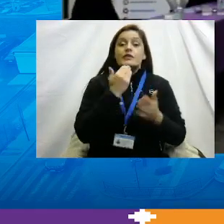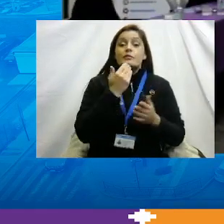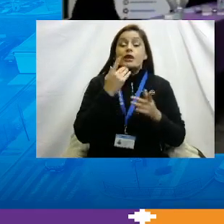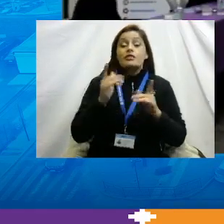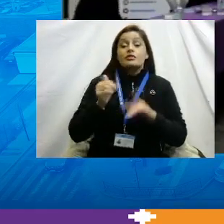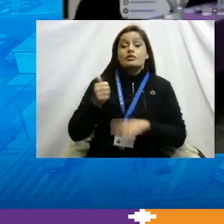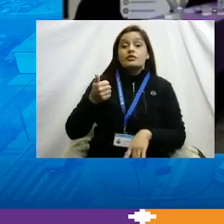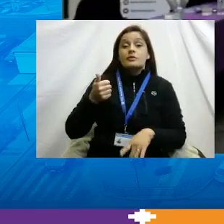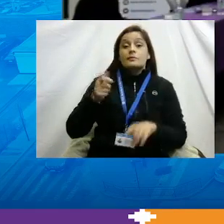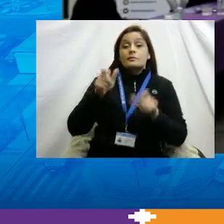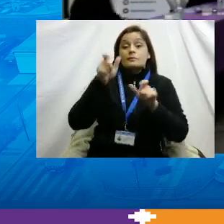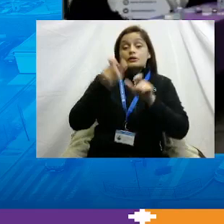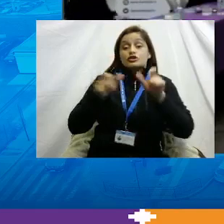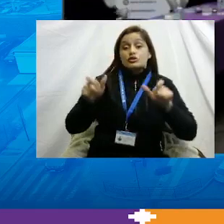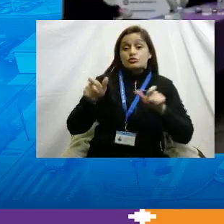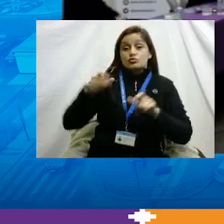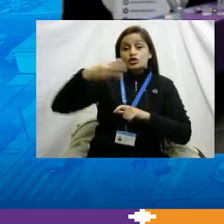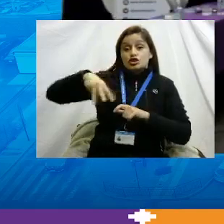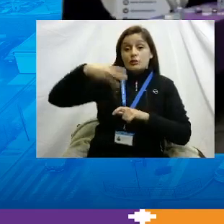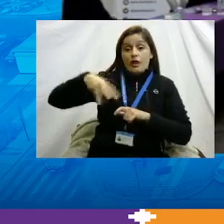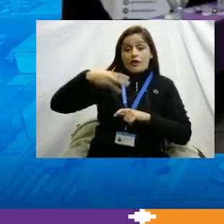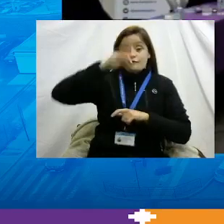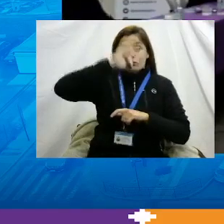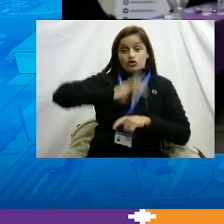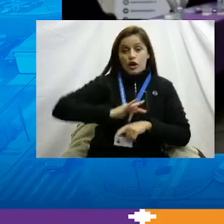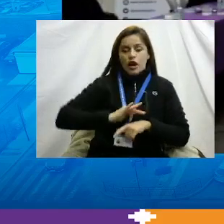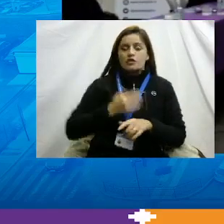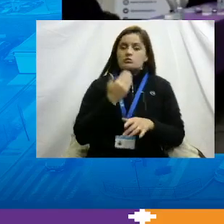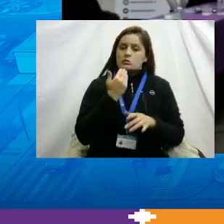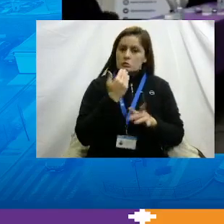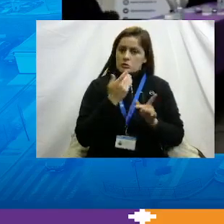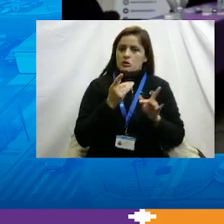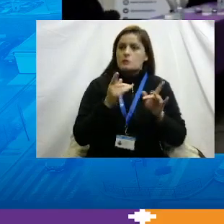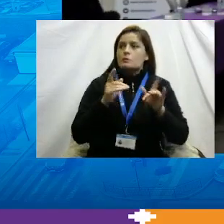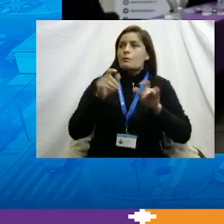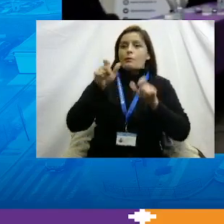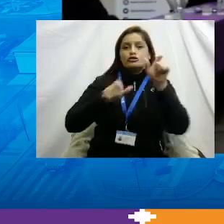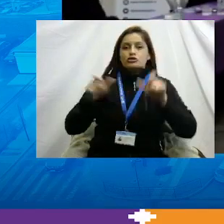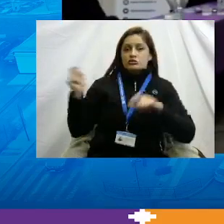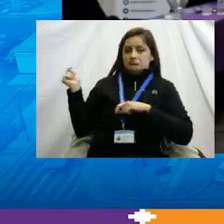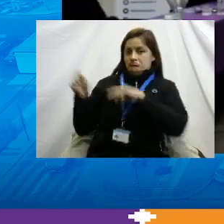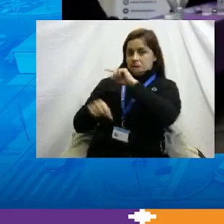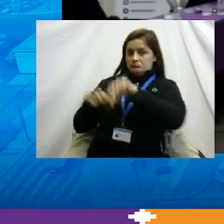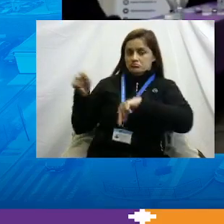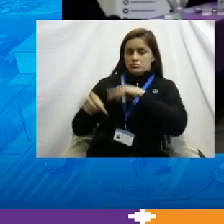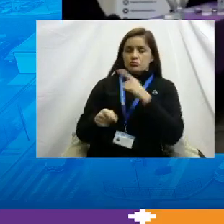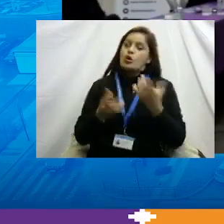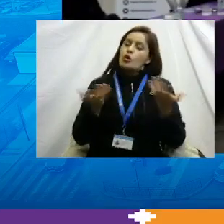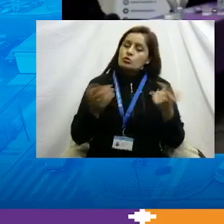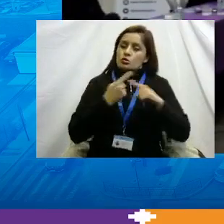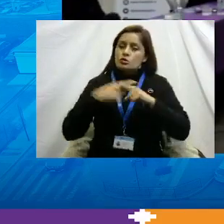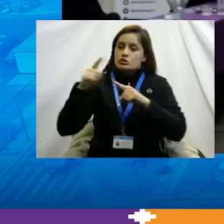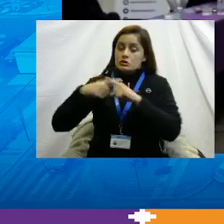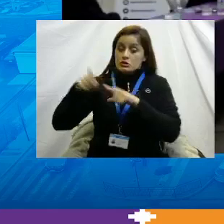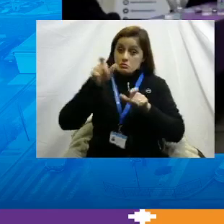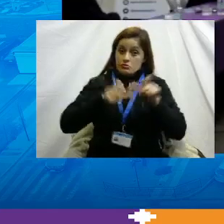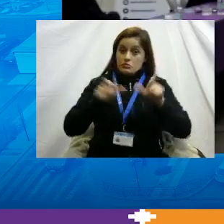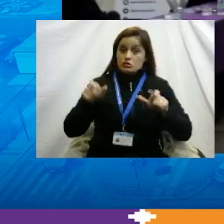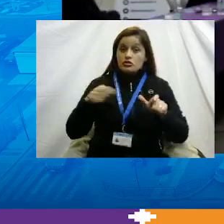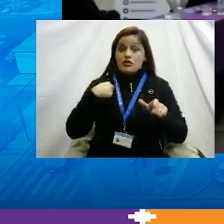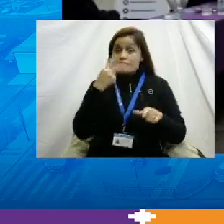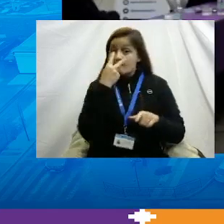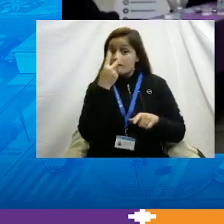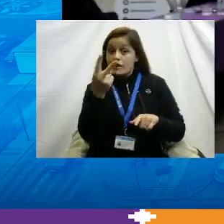funcionarios presentes y también a vecinas y vecinos que están presentes aquí en Consejo, como quienes están